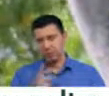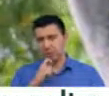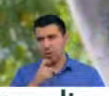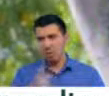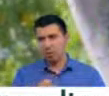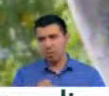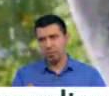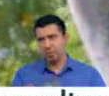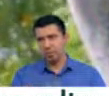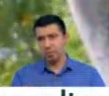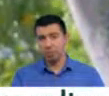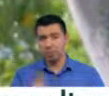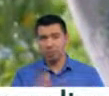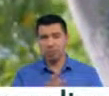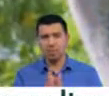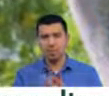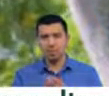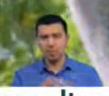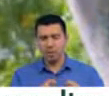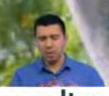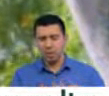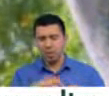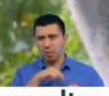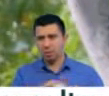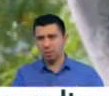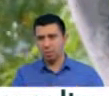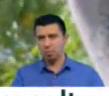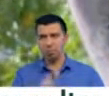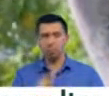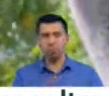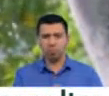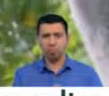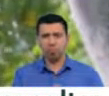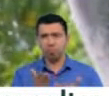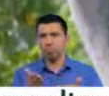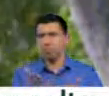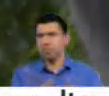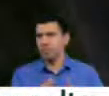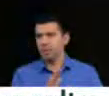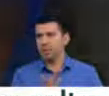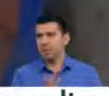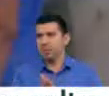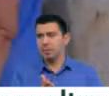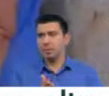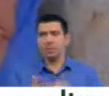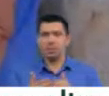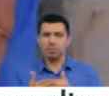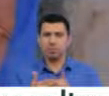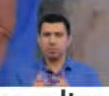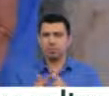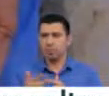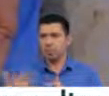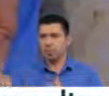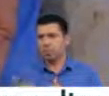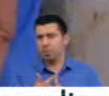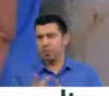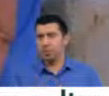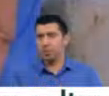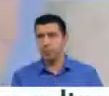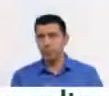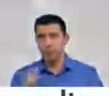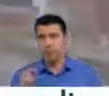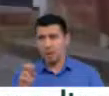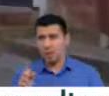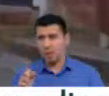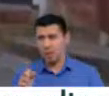para que haya paz en el corazón, para poder dar paz al hermano, al prójimo. Para don Gregorio y doña Ana